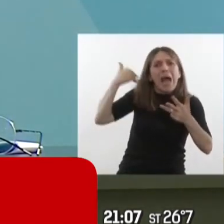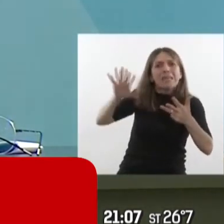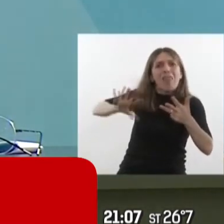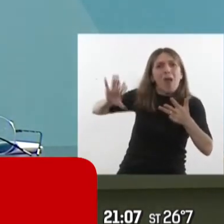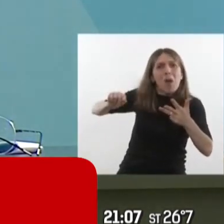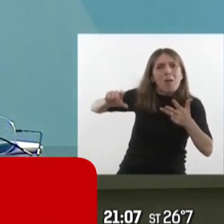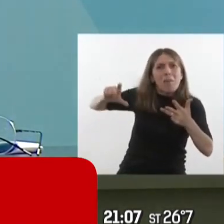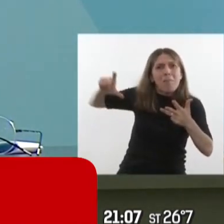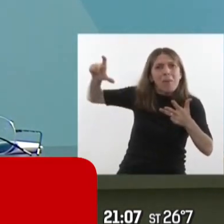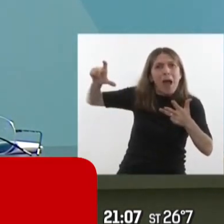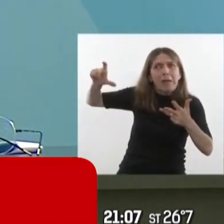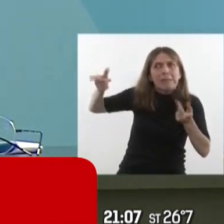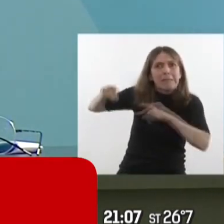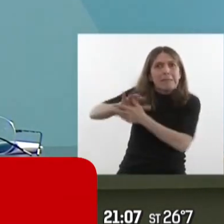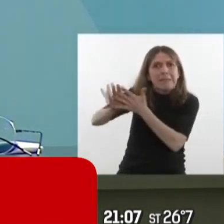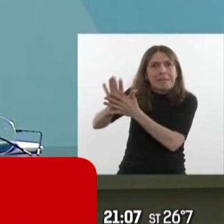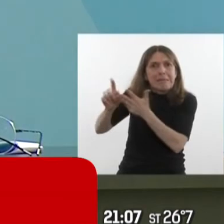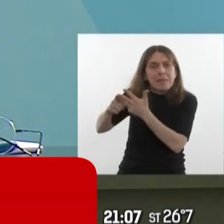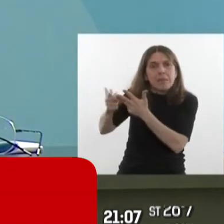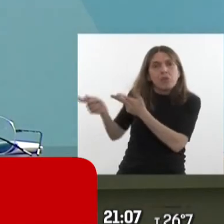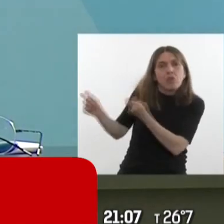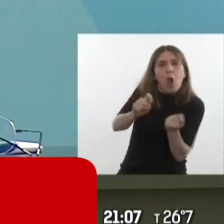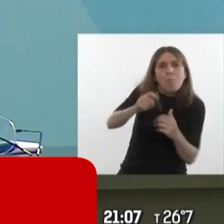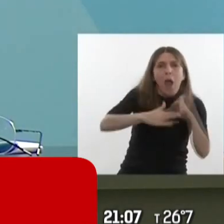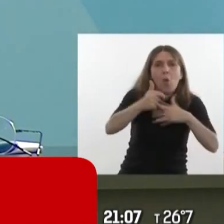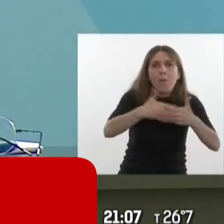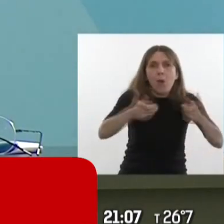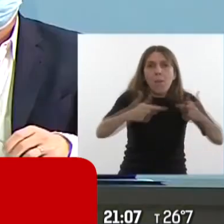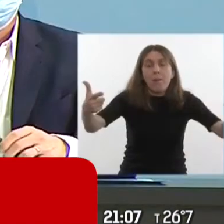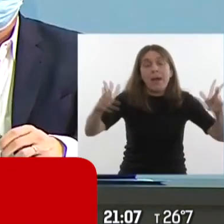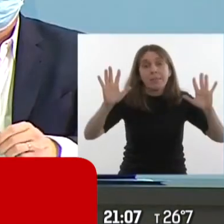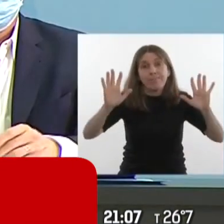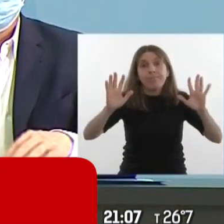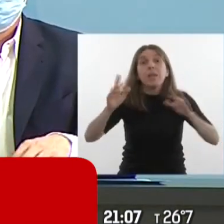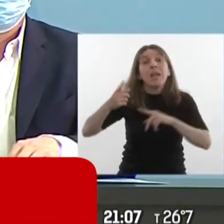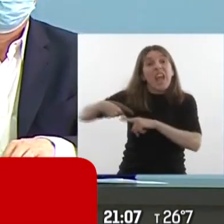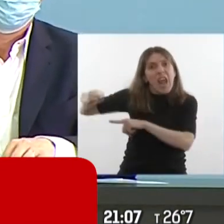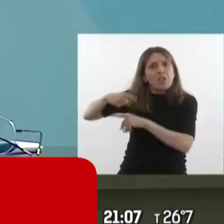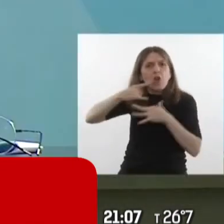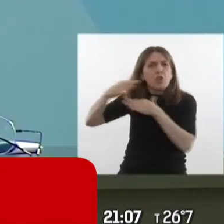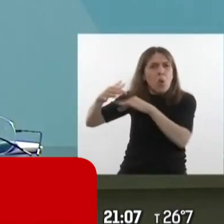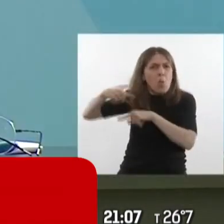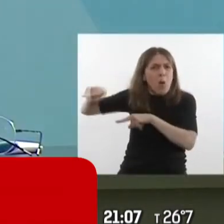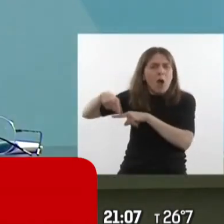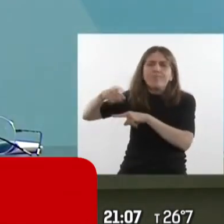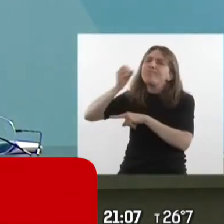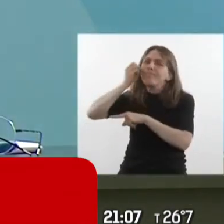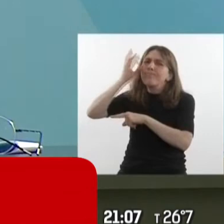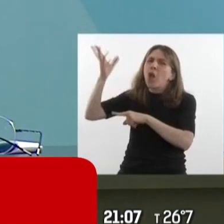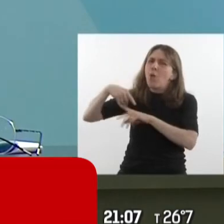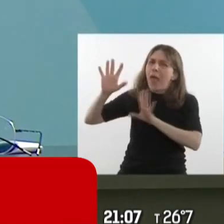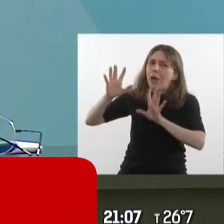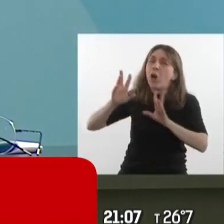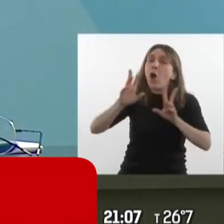pública en pie. Ellos se olvidan, espero que el pueblo argentino no. Y por eso